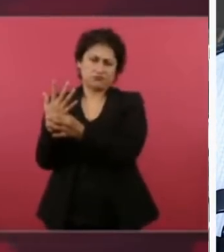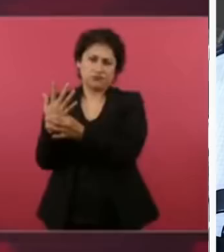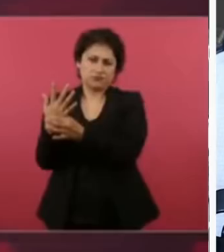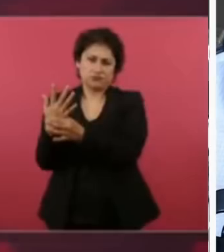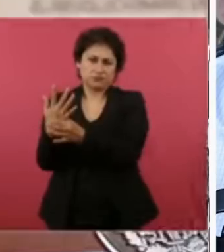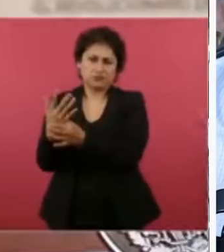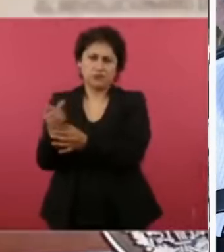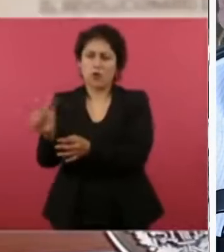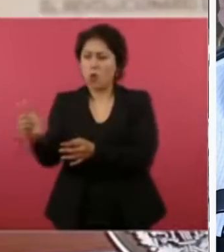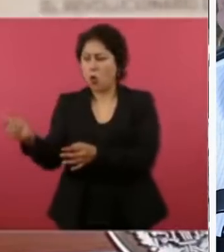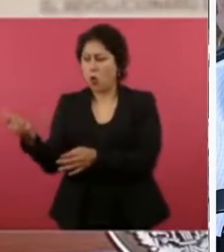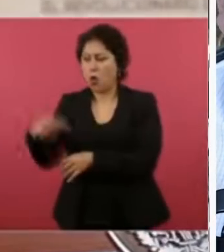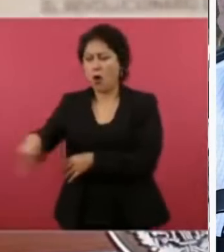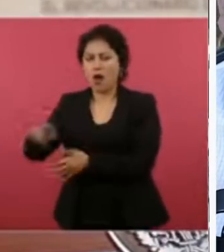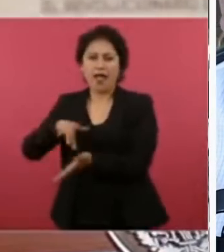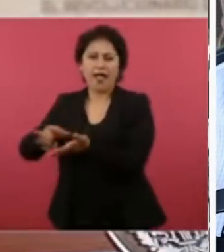son los que